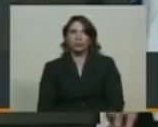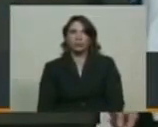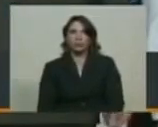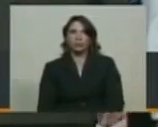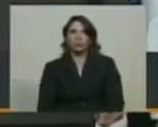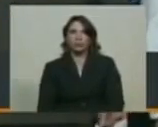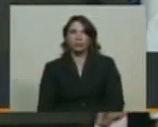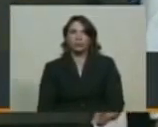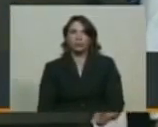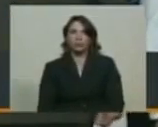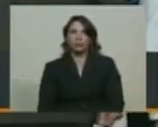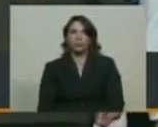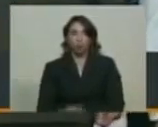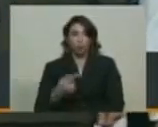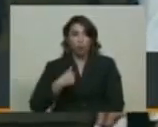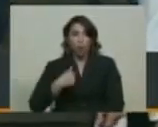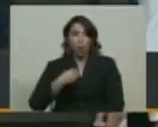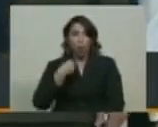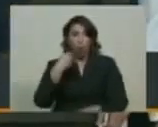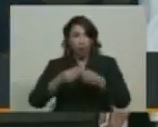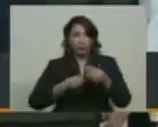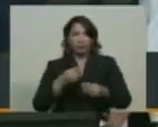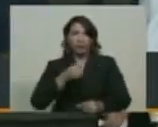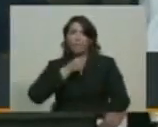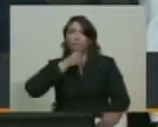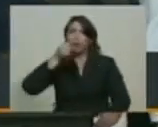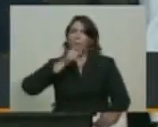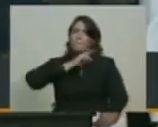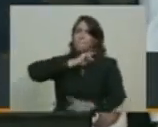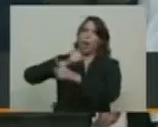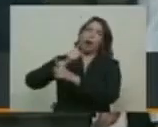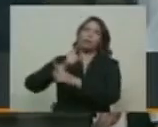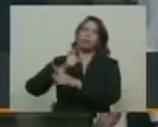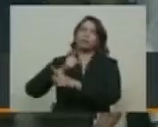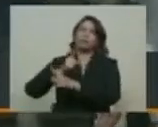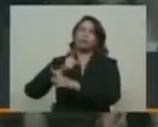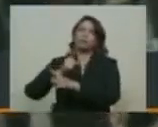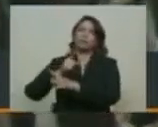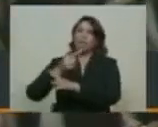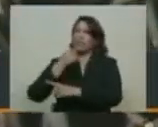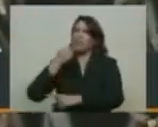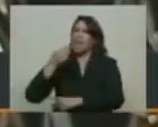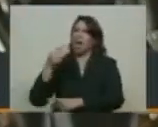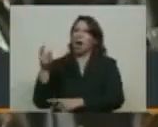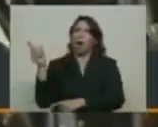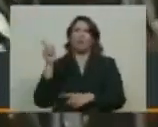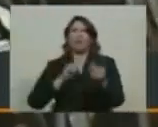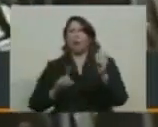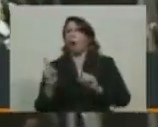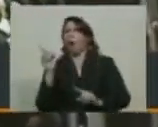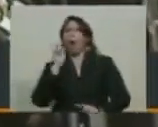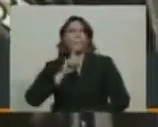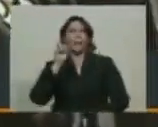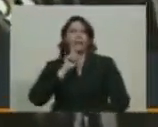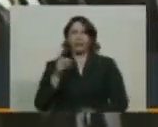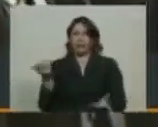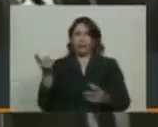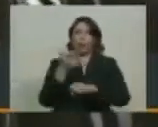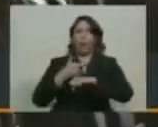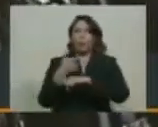Cuando yo hice esta denuncia el año pasado, salieron a desmentirme inmediatamente del propio gobierno de Estados